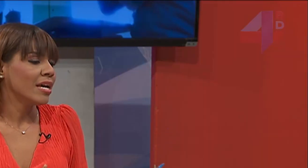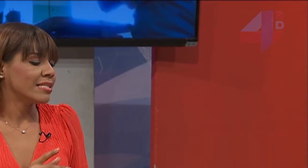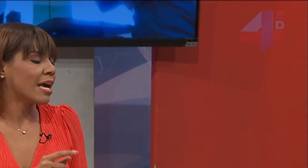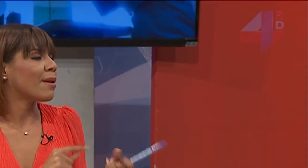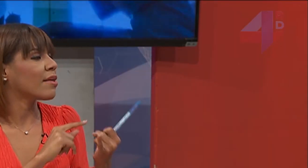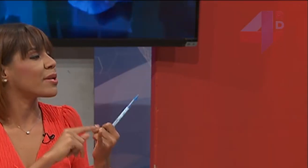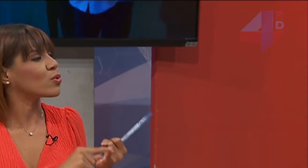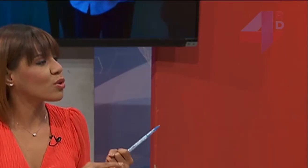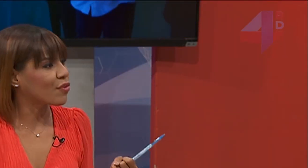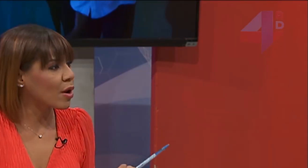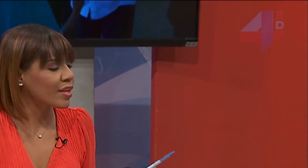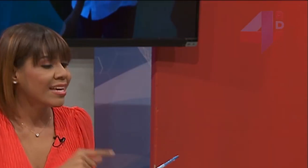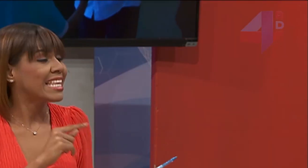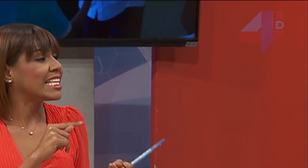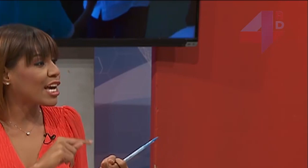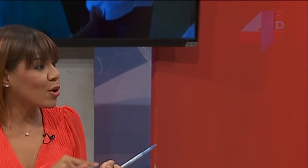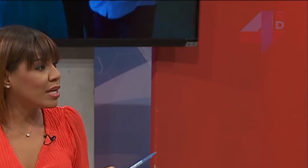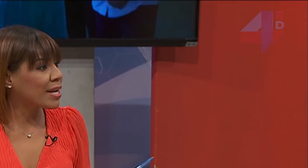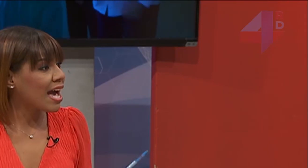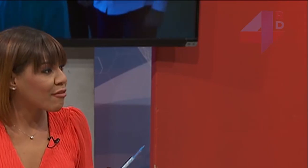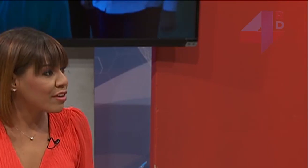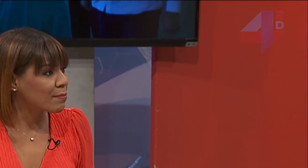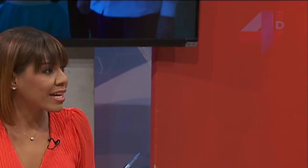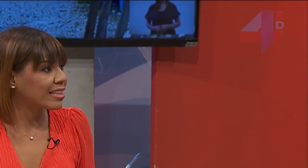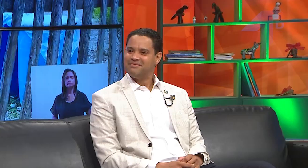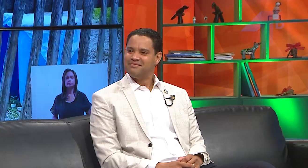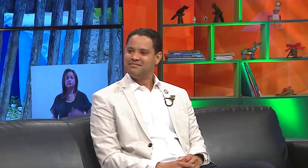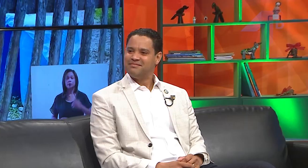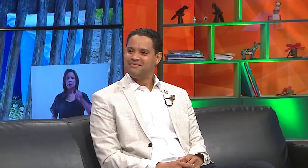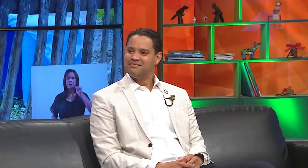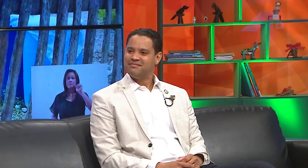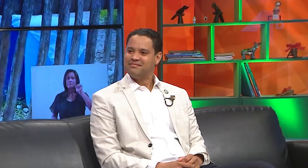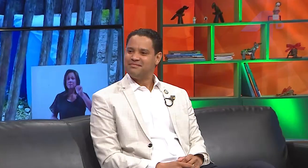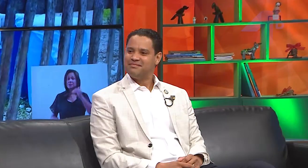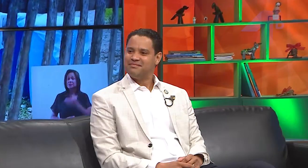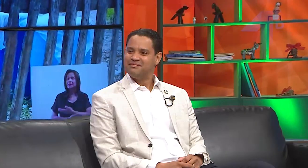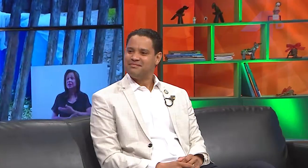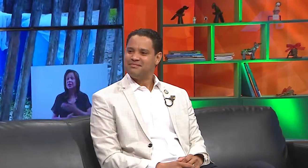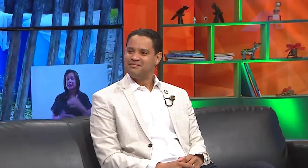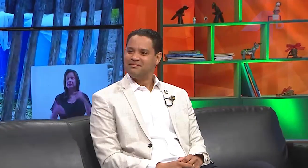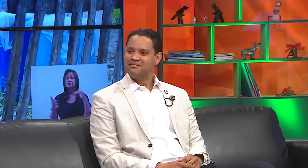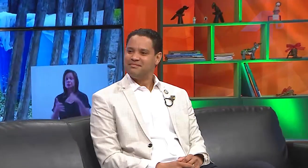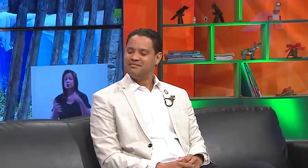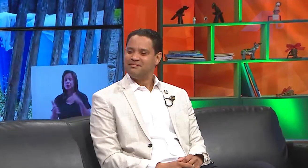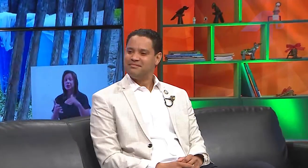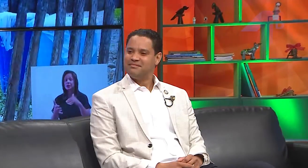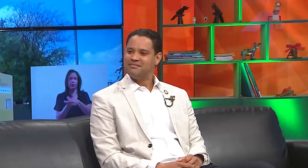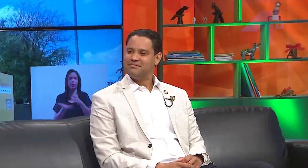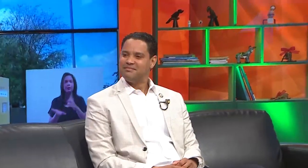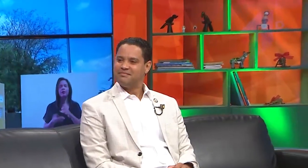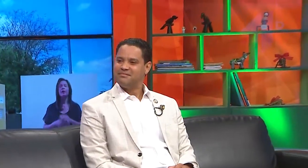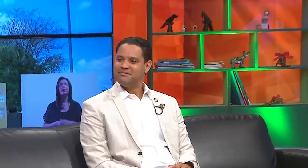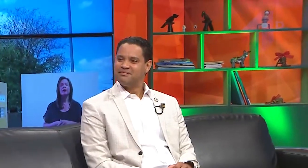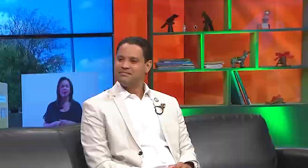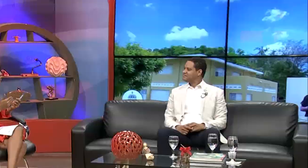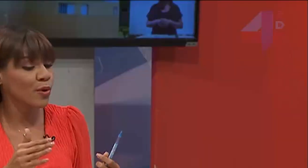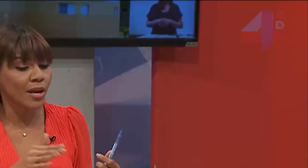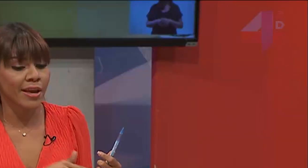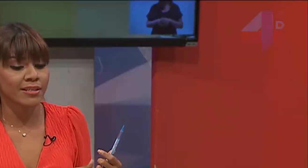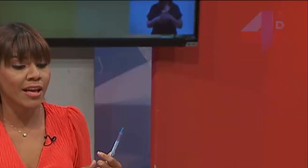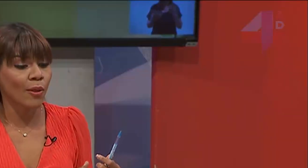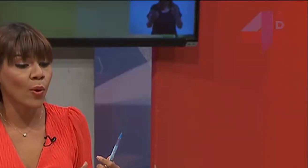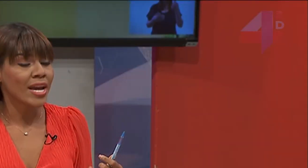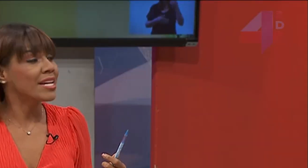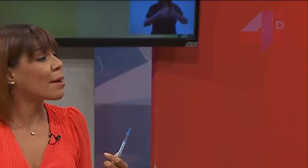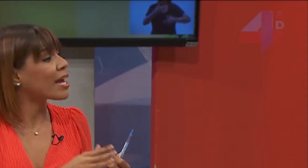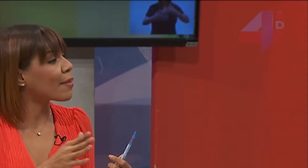mediático. Se habla de presunto fraude. Diario Libre afirma que tiene esas pruebas, esos exámenes, 8 de ellos en sus manos, porque